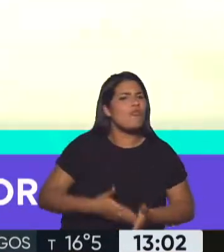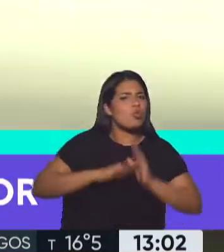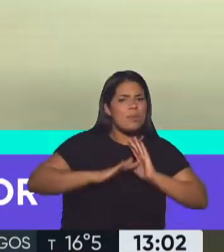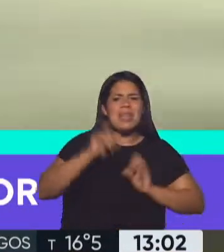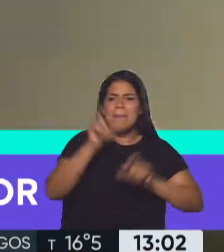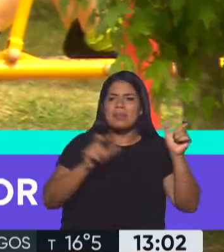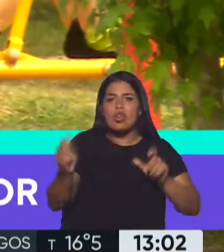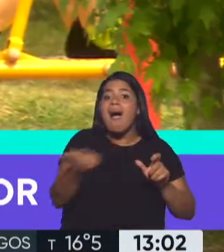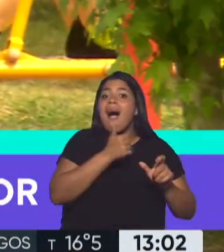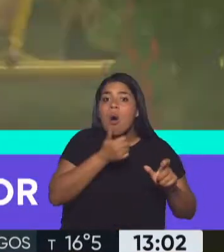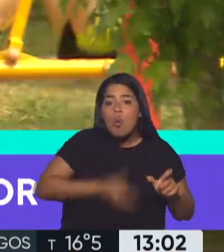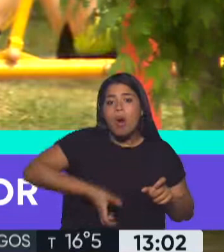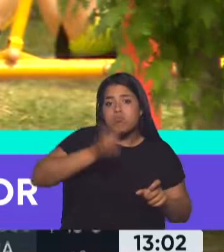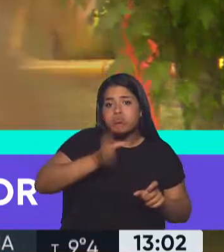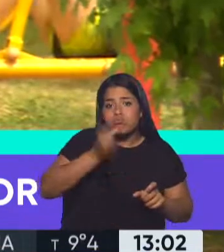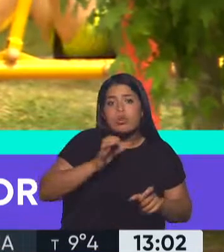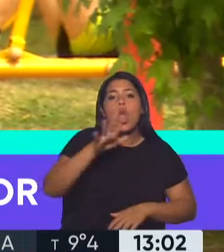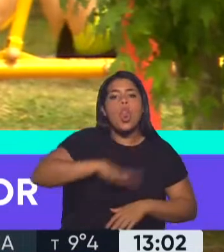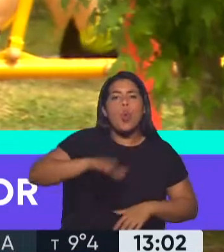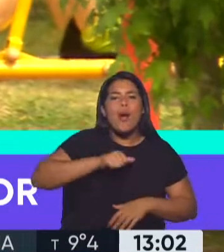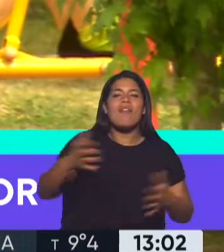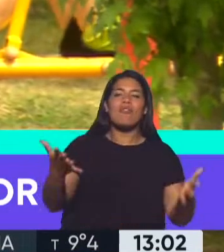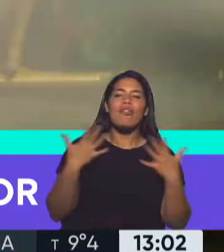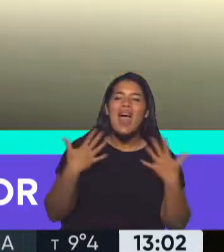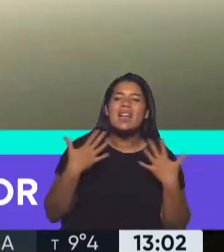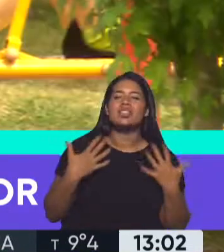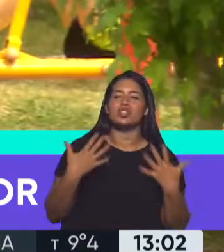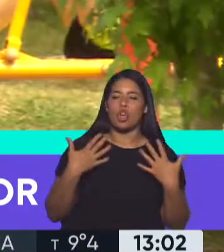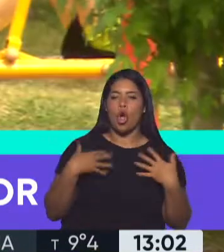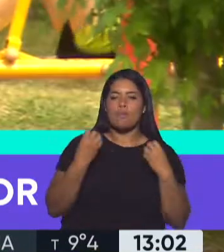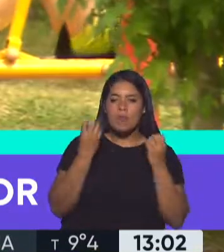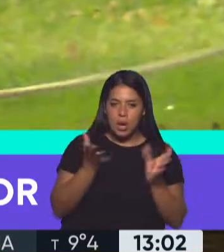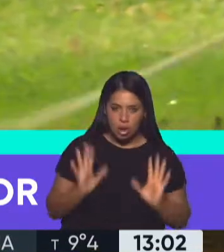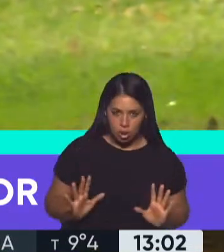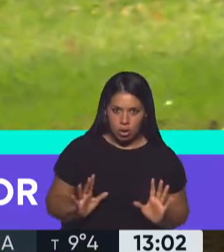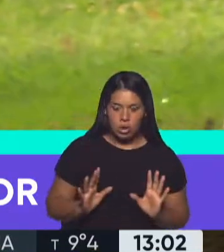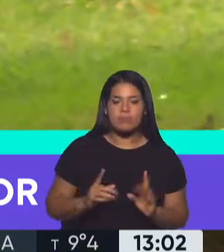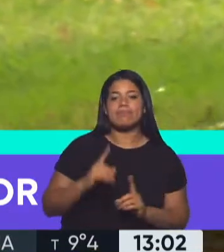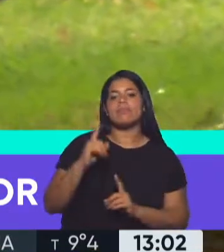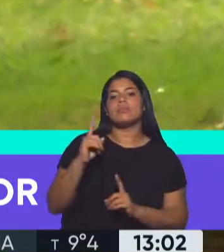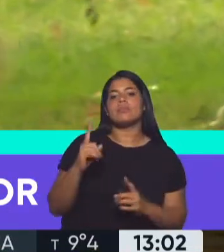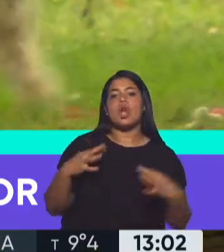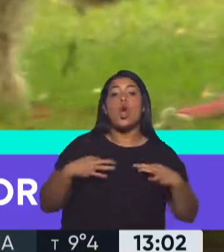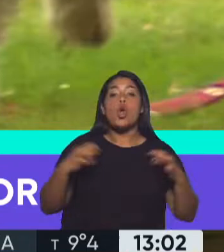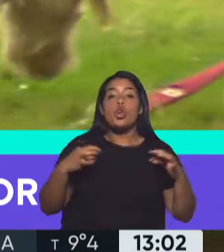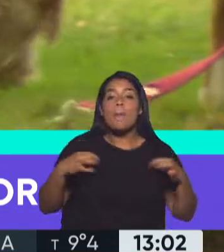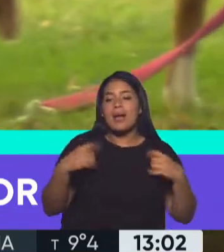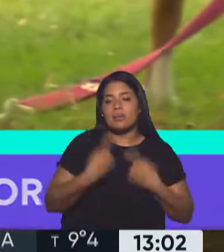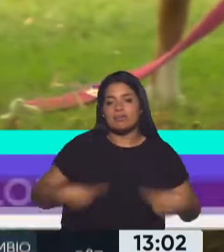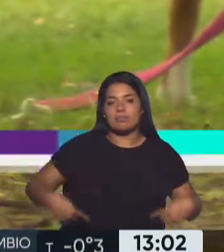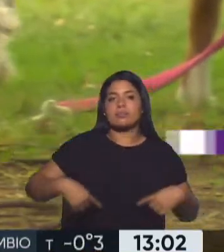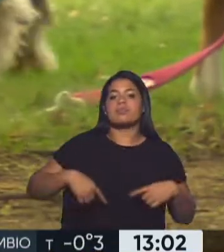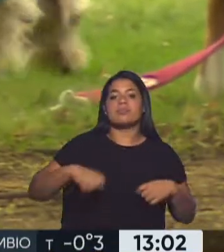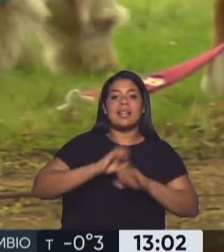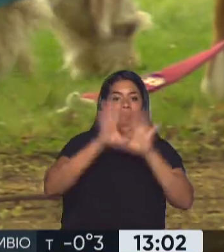ambientes refrigerados, evitar las temperaturas extremas para hacer actividad física, procurar usar ropas claras que permiten disipar mejor el